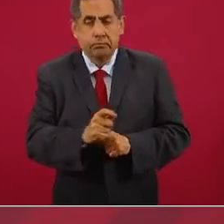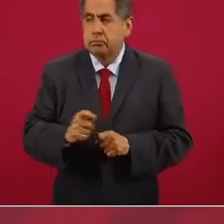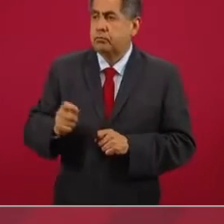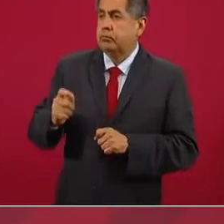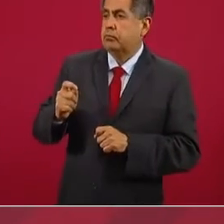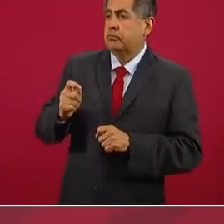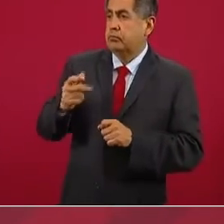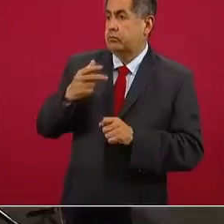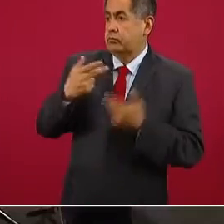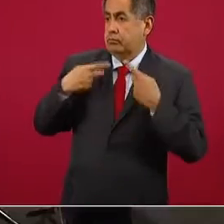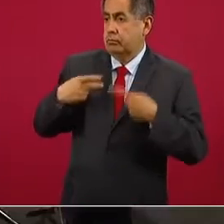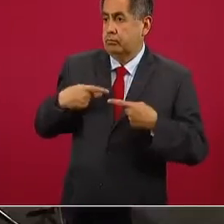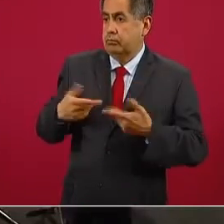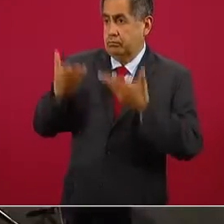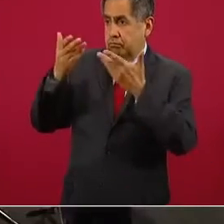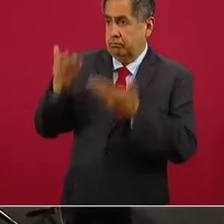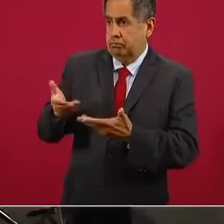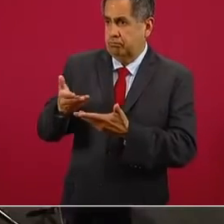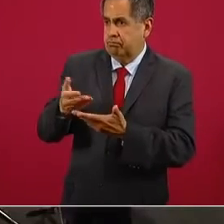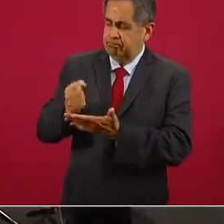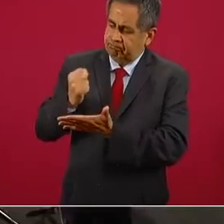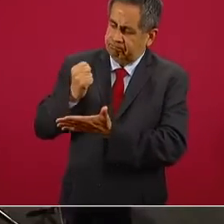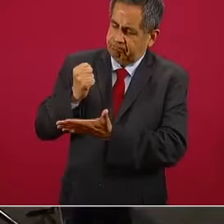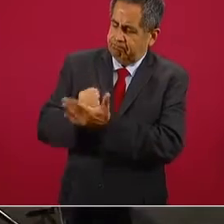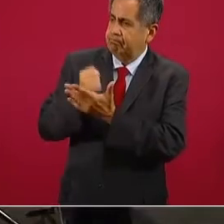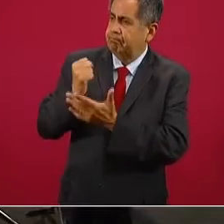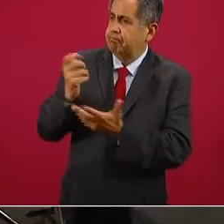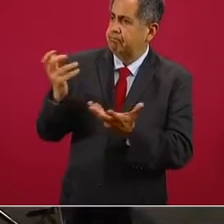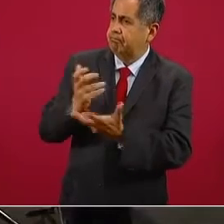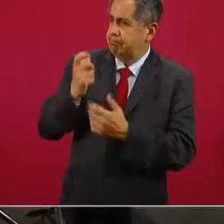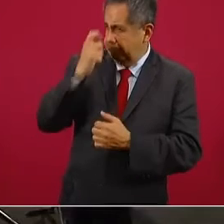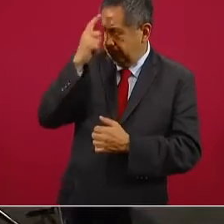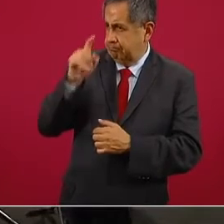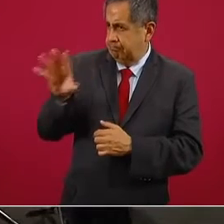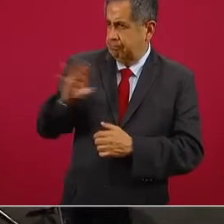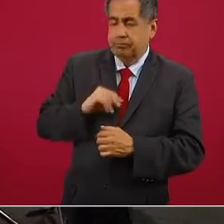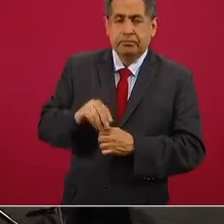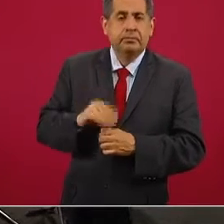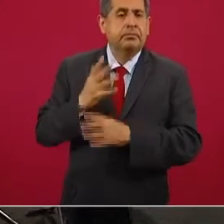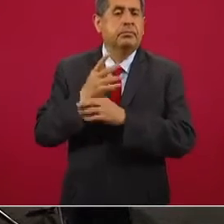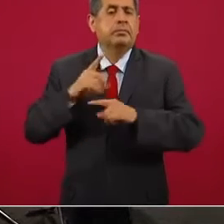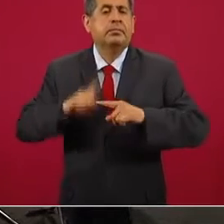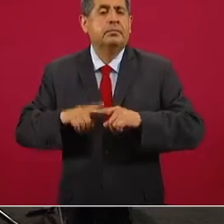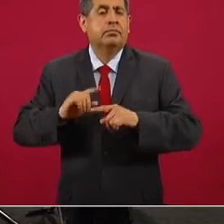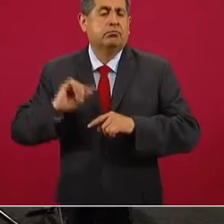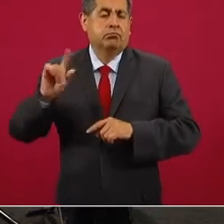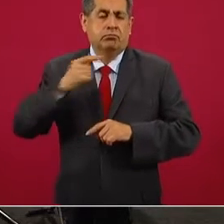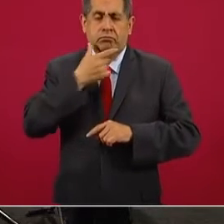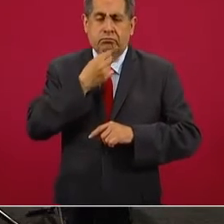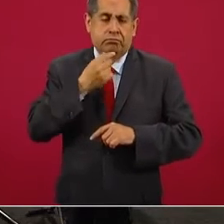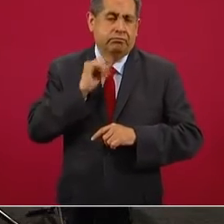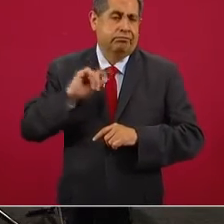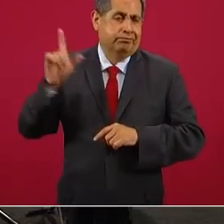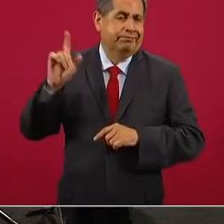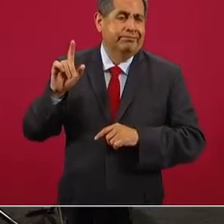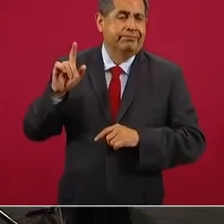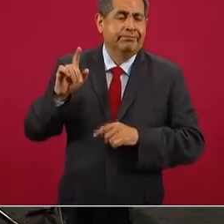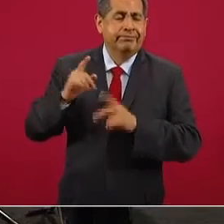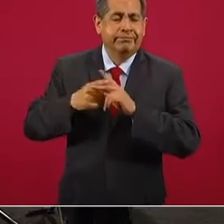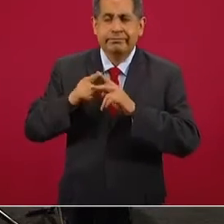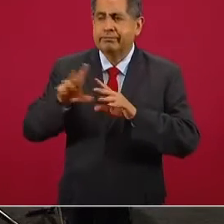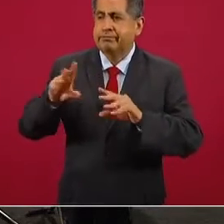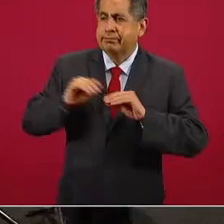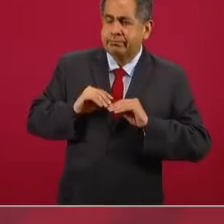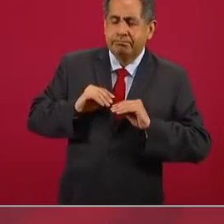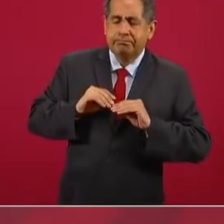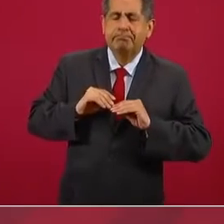creó. Tomé prestadas estas palabras del matemático Jacob Bronowski para enmarcar en este día